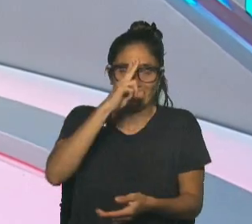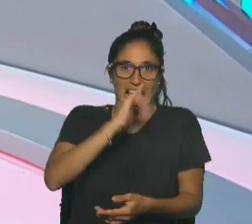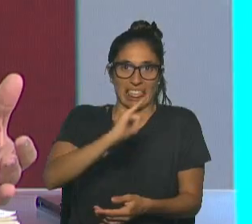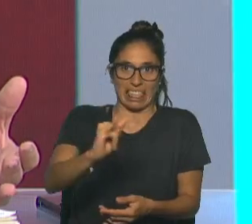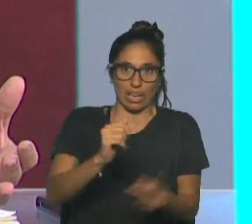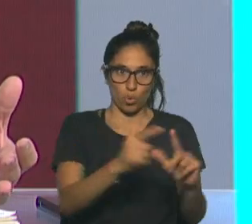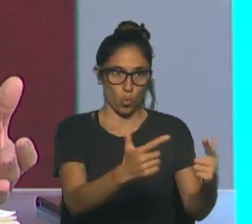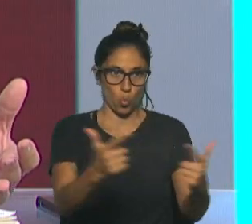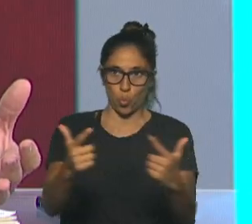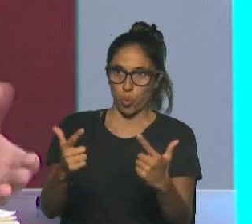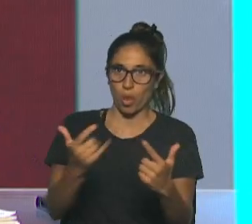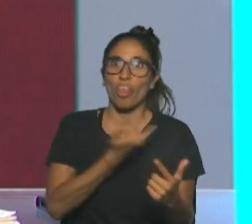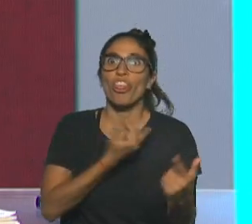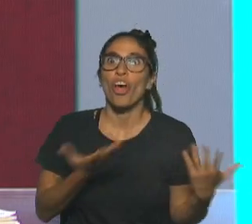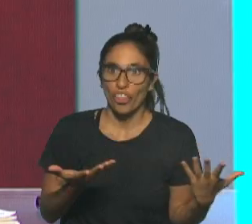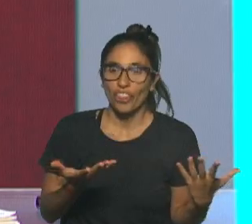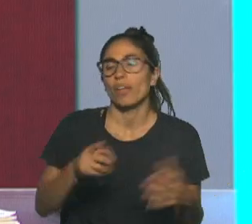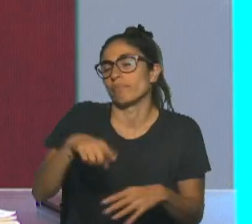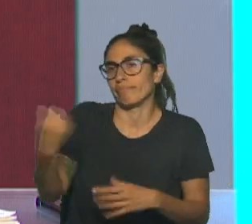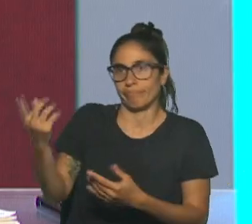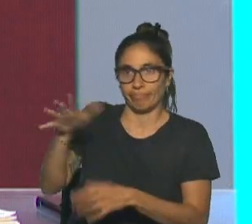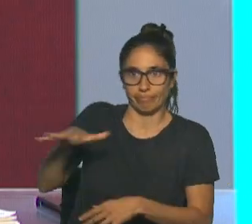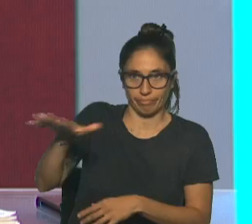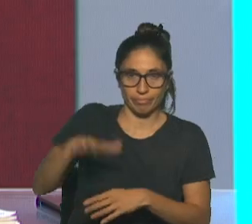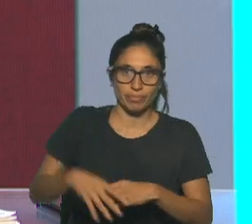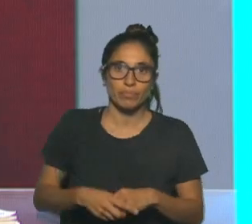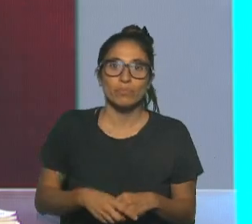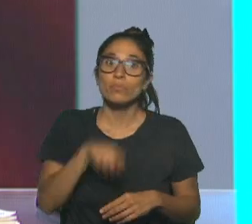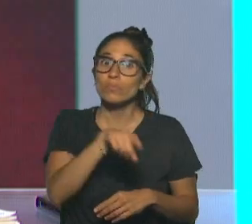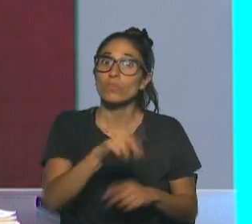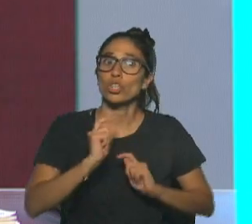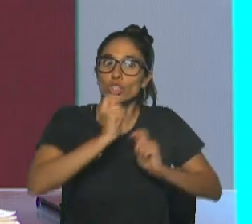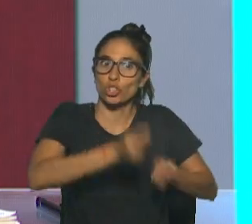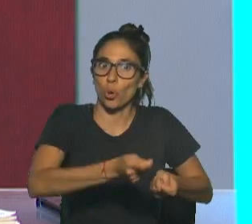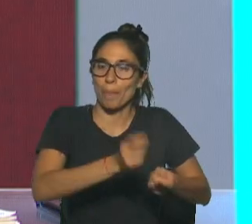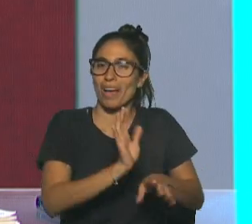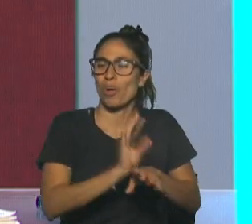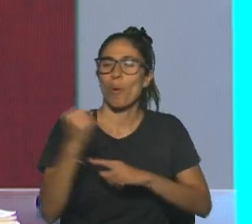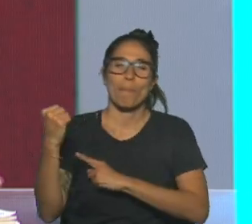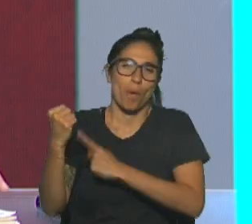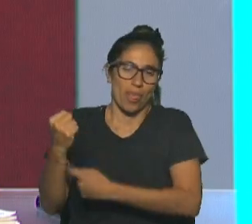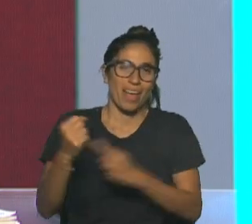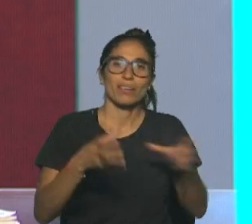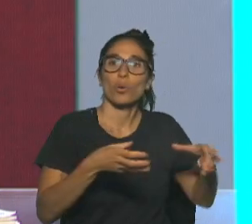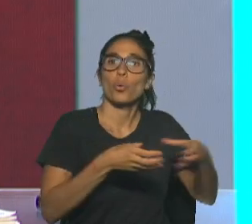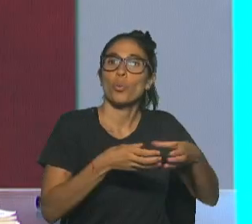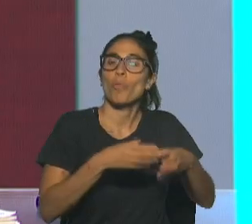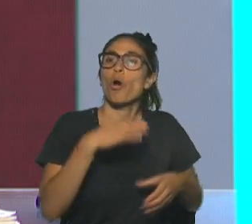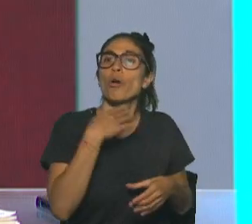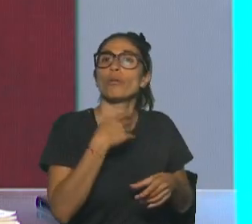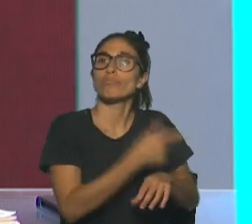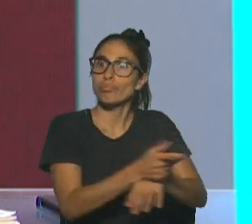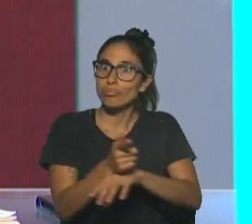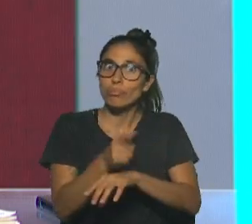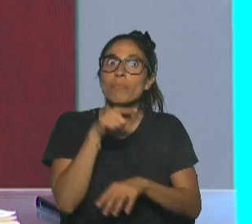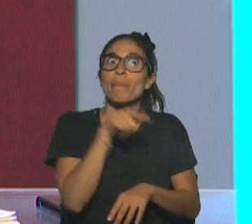que no está muy claro, porque ellos lo enfocan en lo que queremos es que se llame elecciones y que dimita Ariel Henry. Pero bueno,